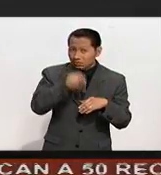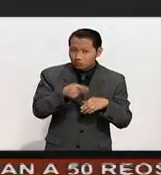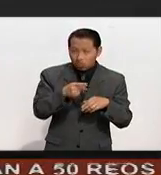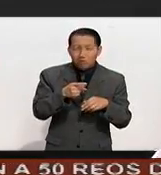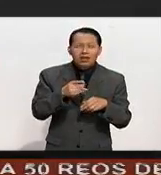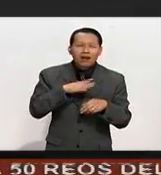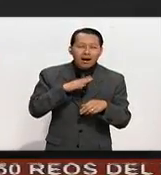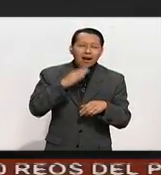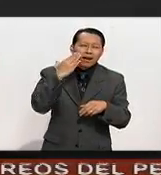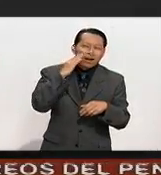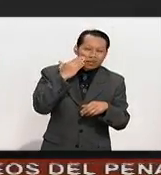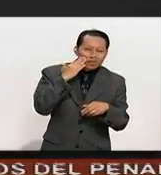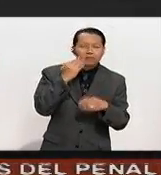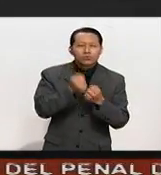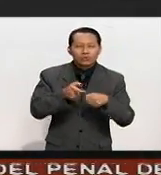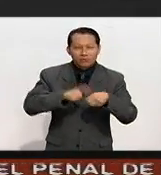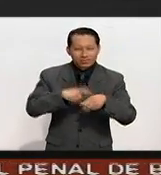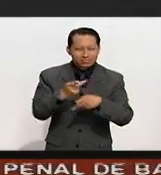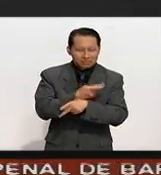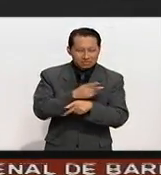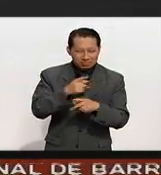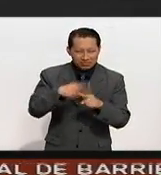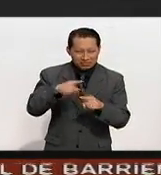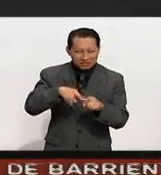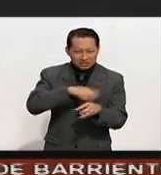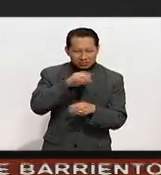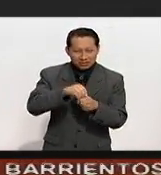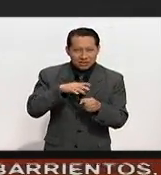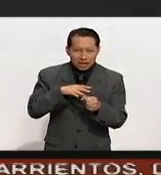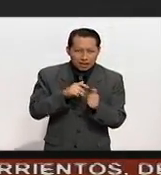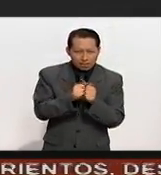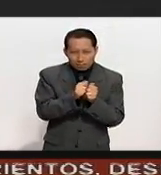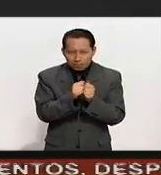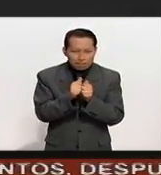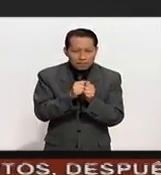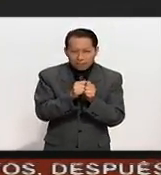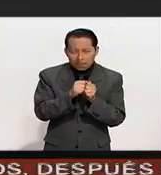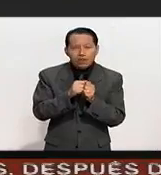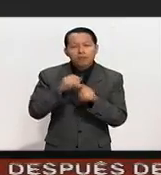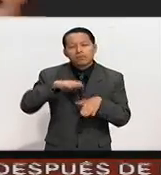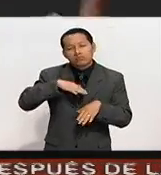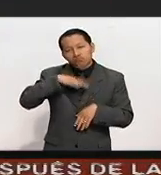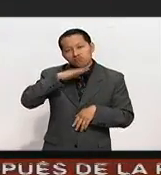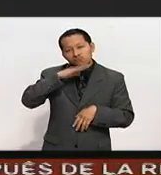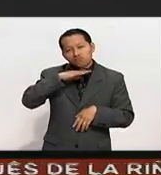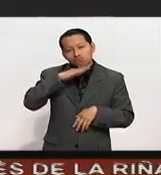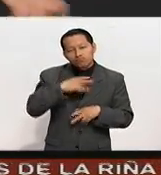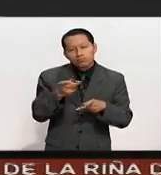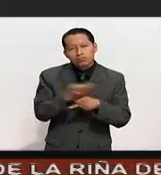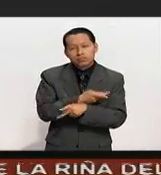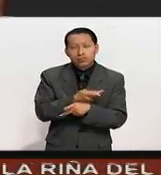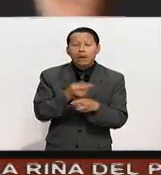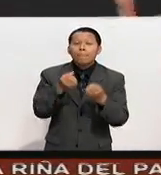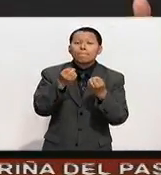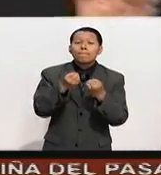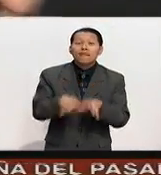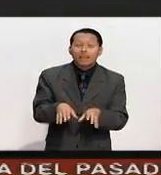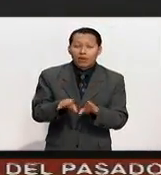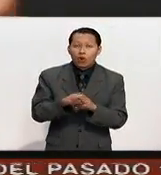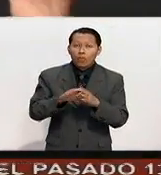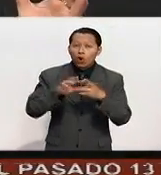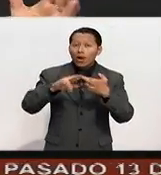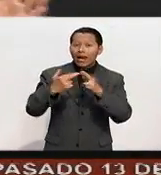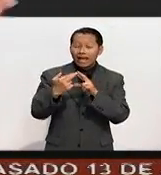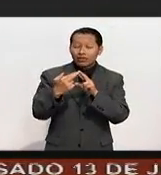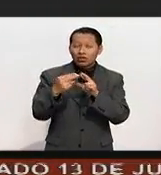las redes sociales hoy día. Estás en tus conversaciones que entonces te distraen. Entonces ya no solamente te estás perdiendo, Pati, de la relación